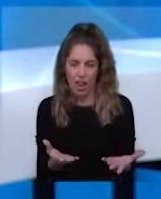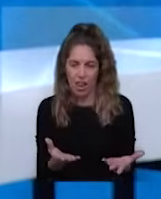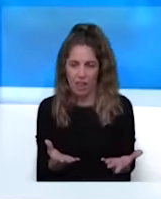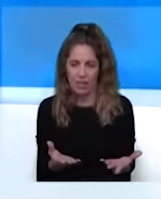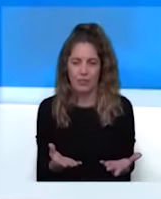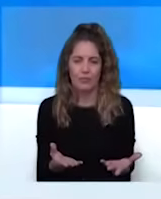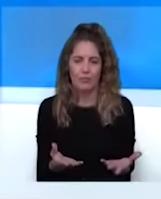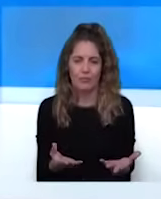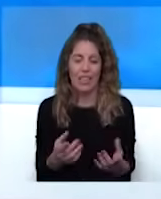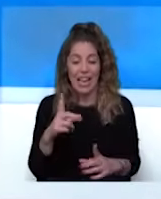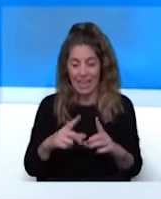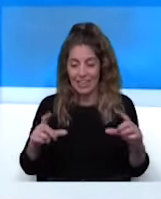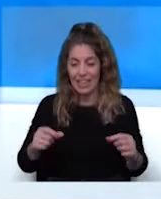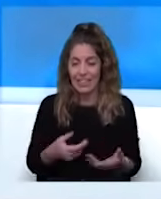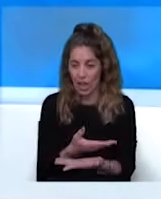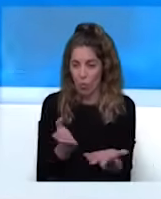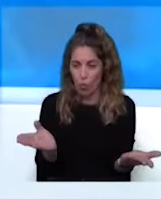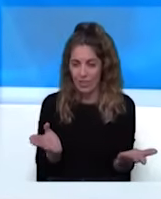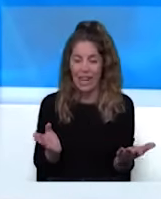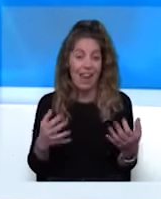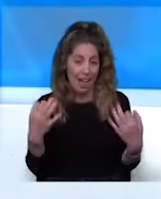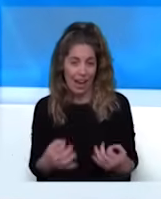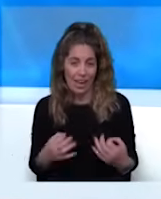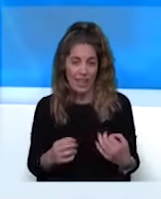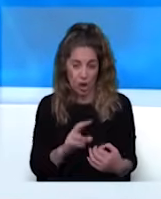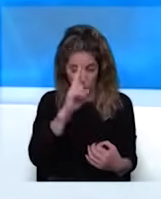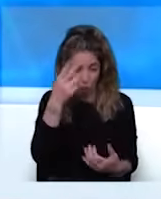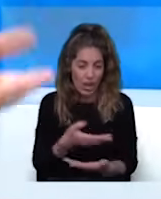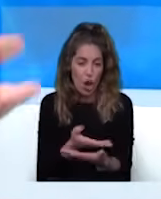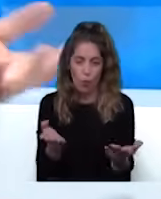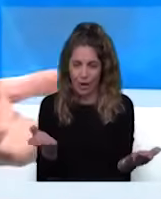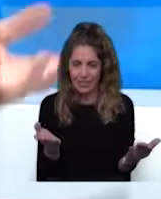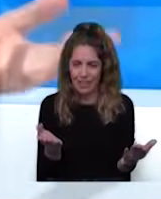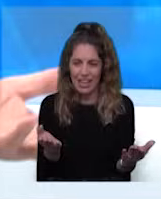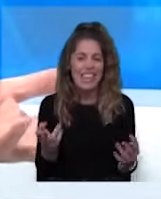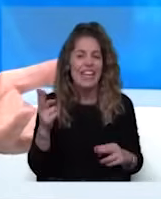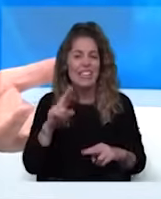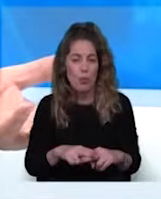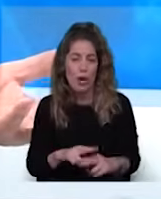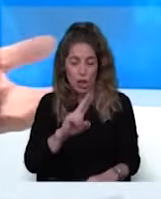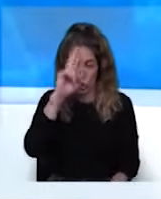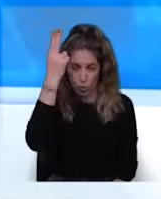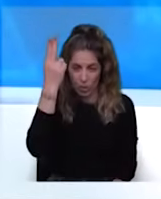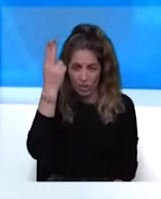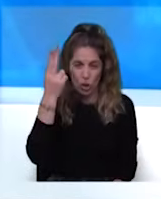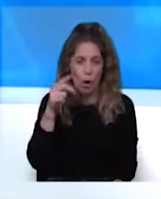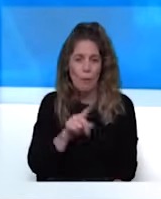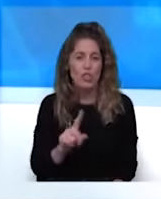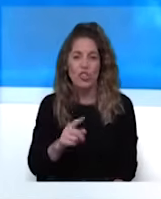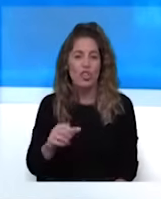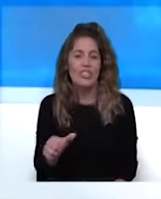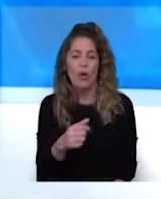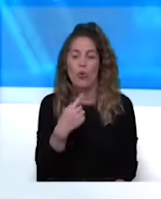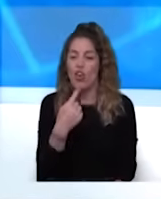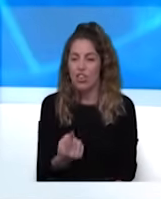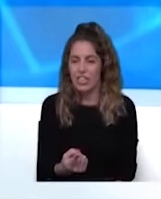bueno la estadística nos dice a nosotros y la realidad en Uruguay nos dice a nosotros De qué se mueren los uruguayos Pero eso no es algo que uno